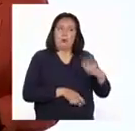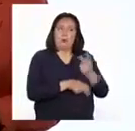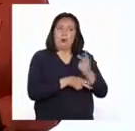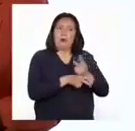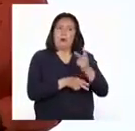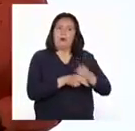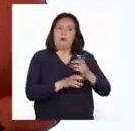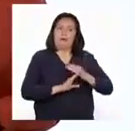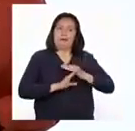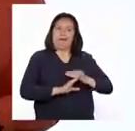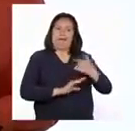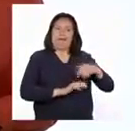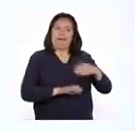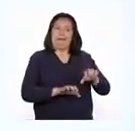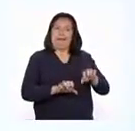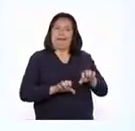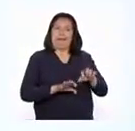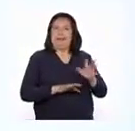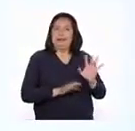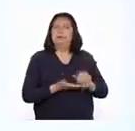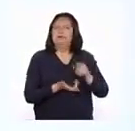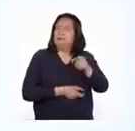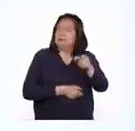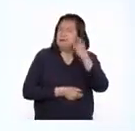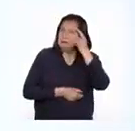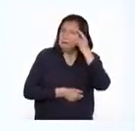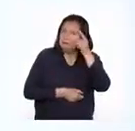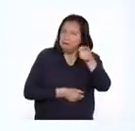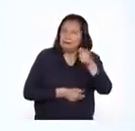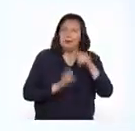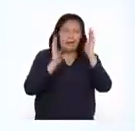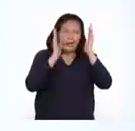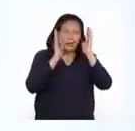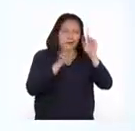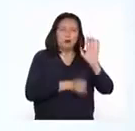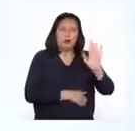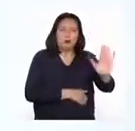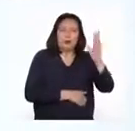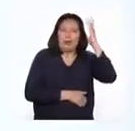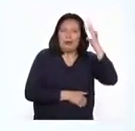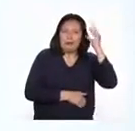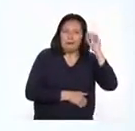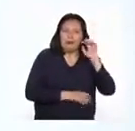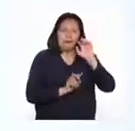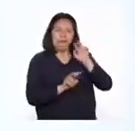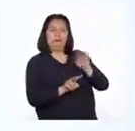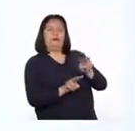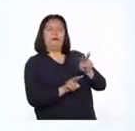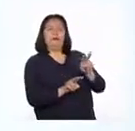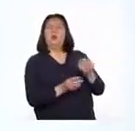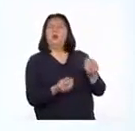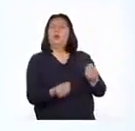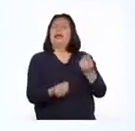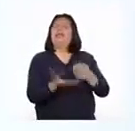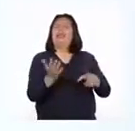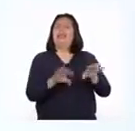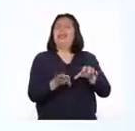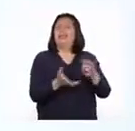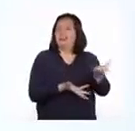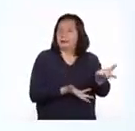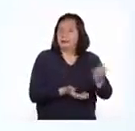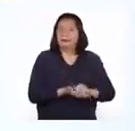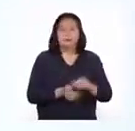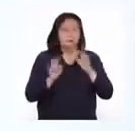para enfrentar la época de heladas. ¿Qué les parece si prestamos atención a su experiencia y observamos cuáles son las acciones que